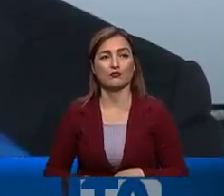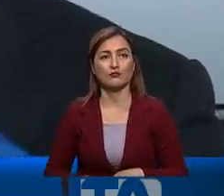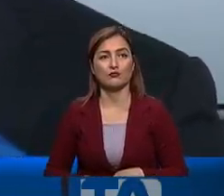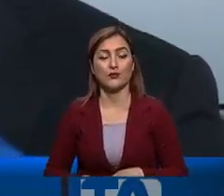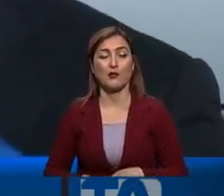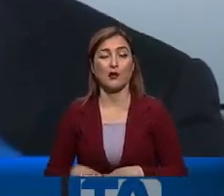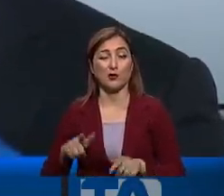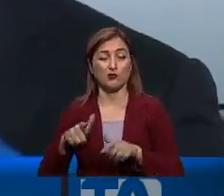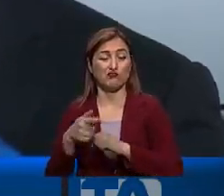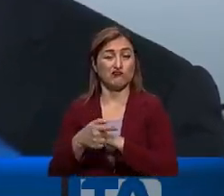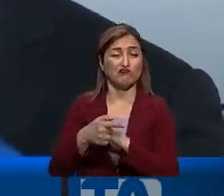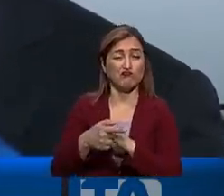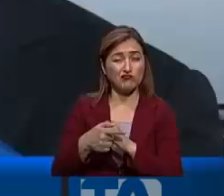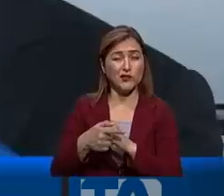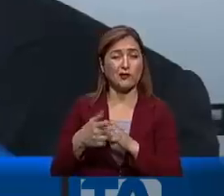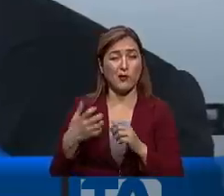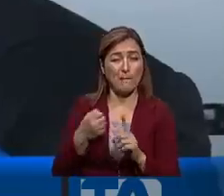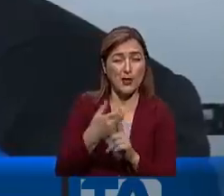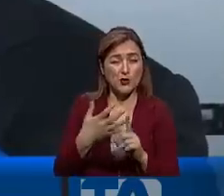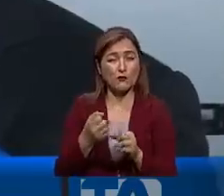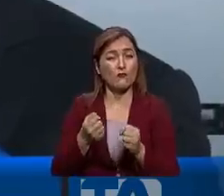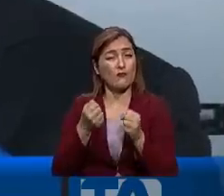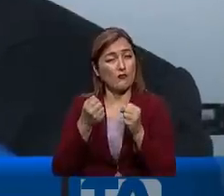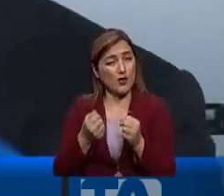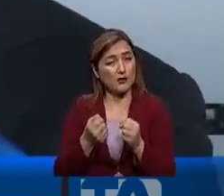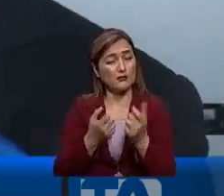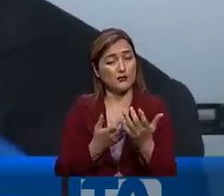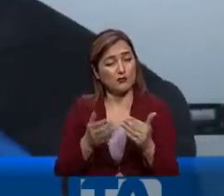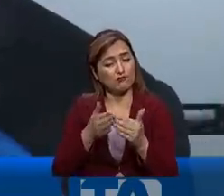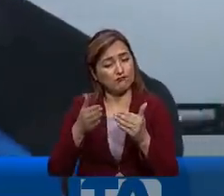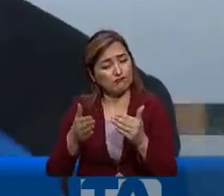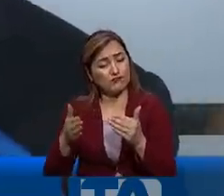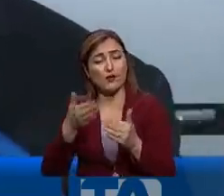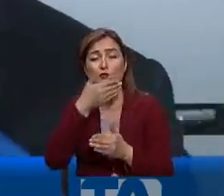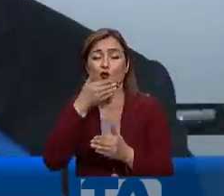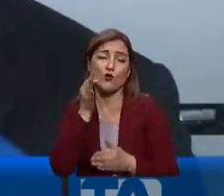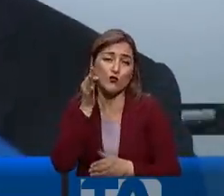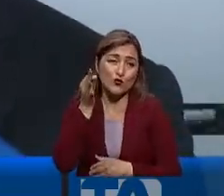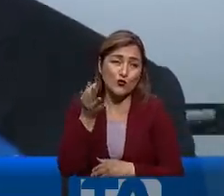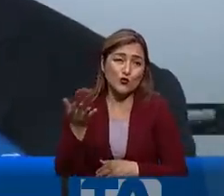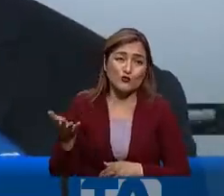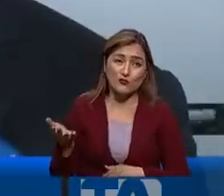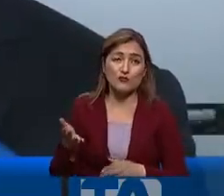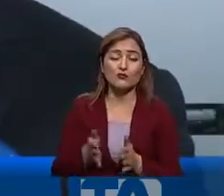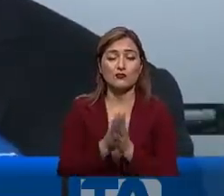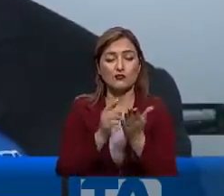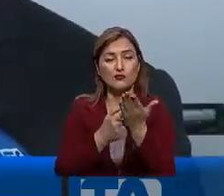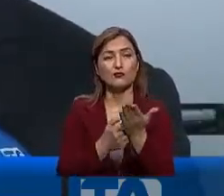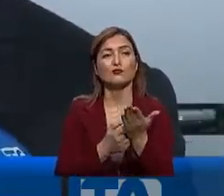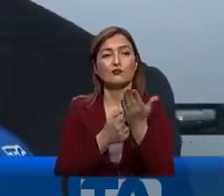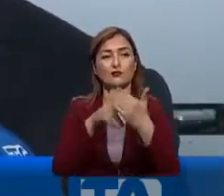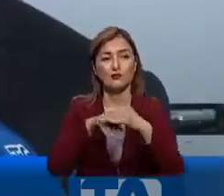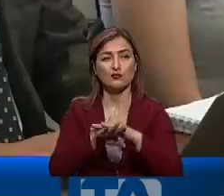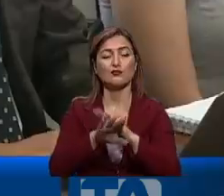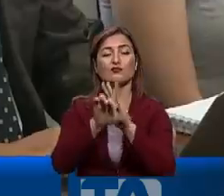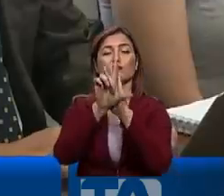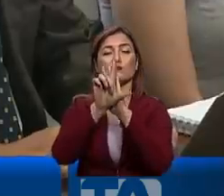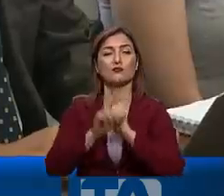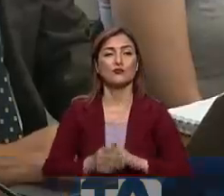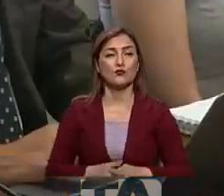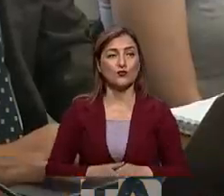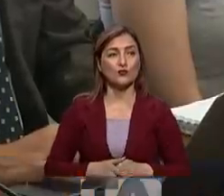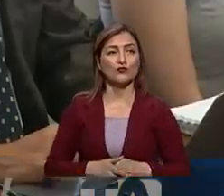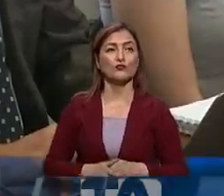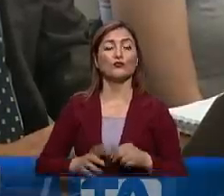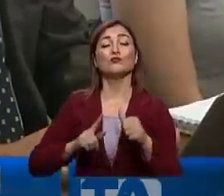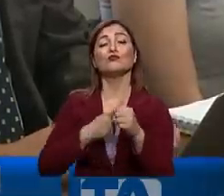una esperanza a mediano o largo plazo de que las cosas van a mejorar. Eso es lo que estamos tratando de meter dentro de esta ley. Entre